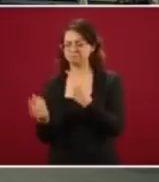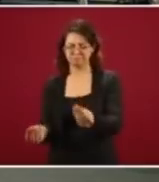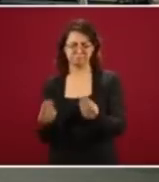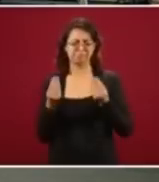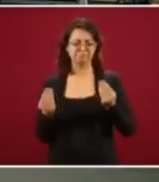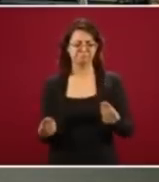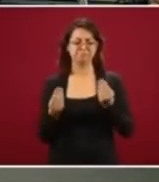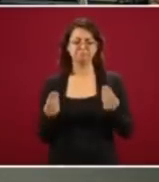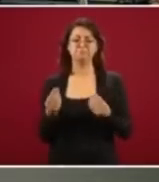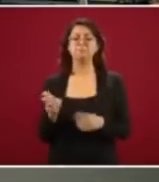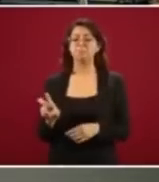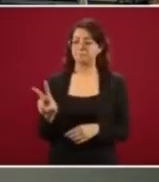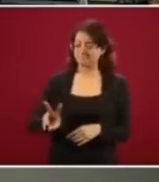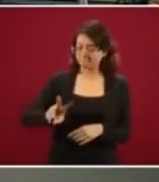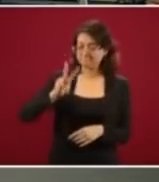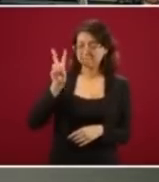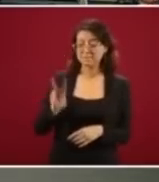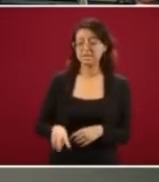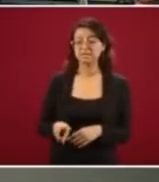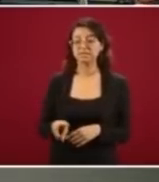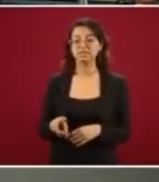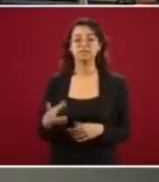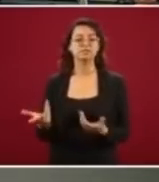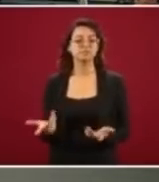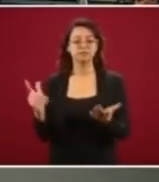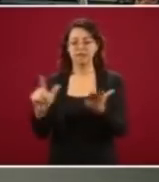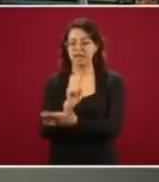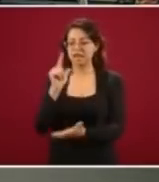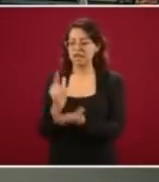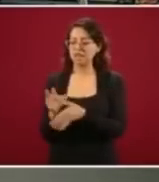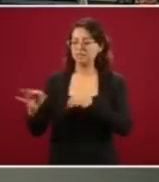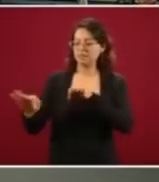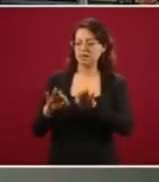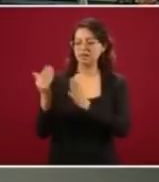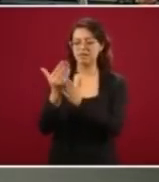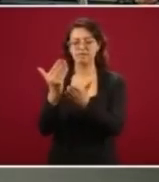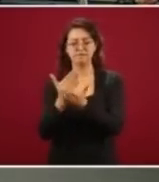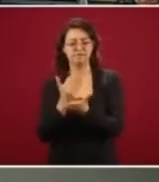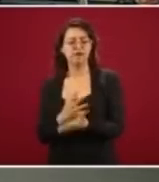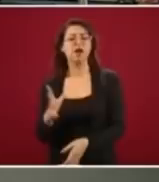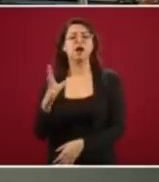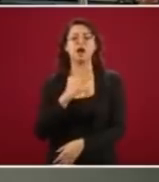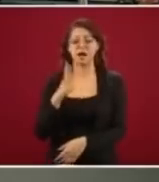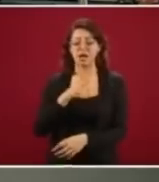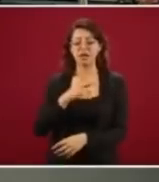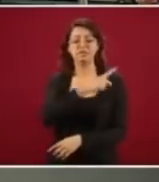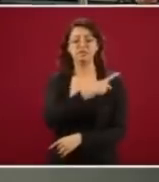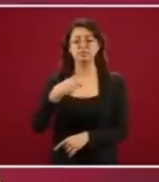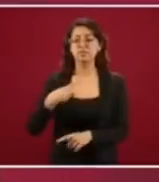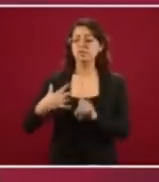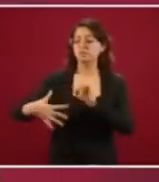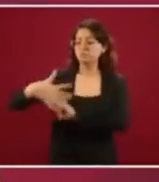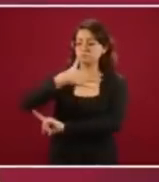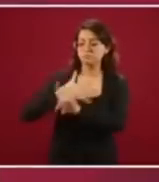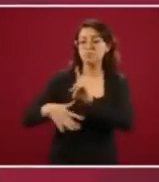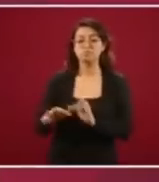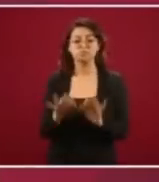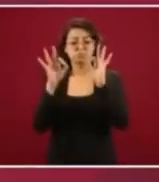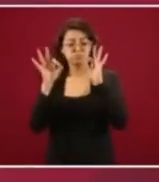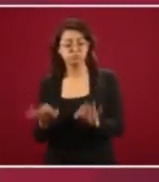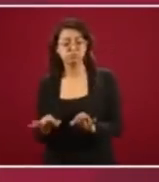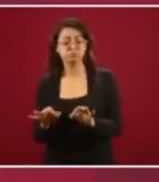efecto hay leyes laborales que establecen claramente las condiciones idóneas